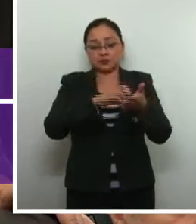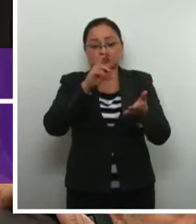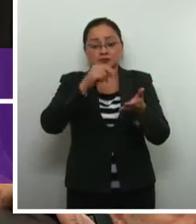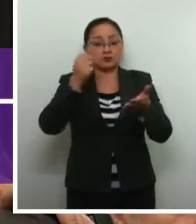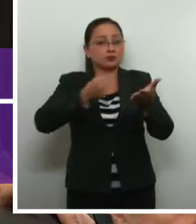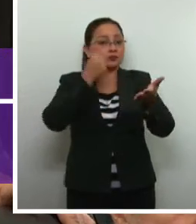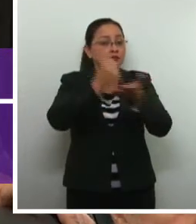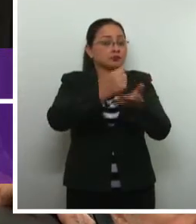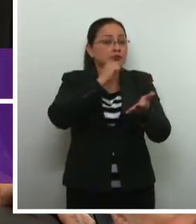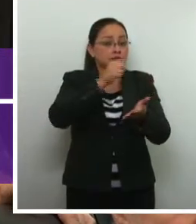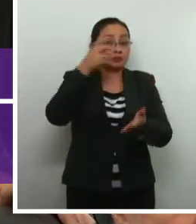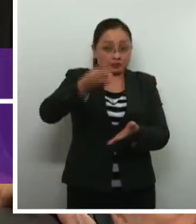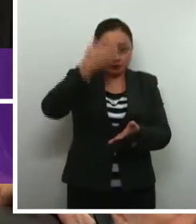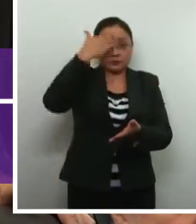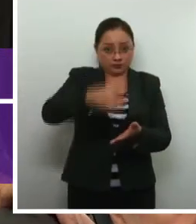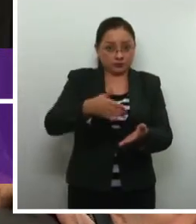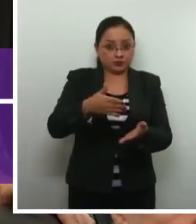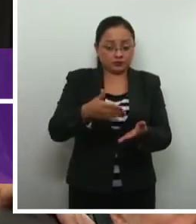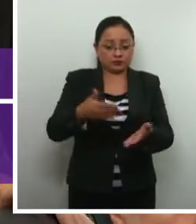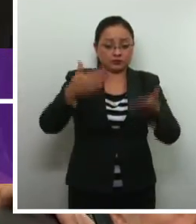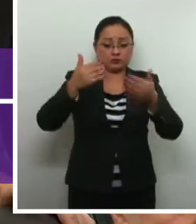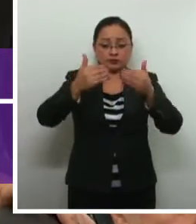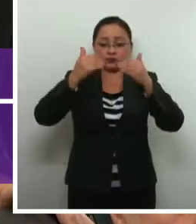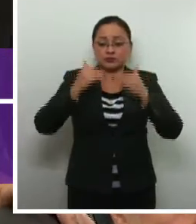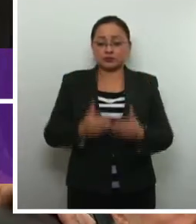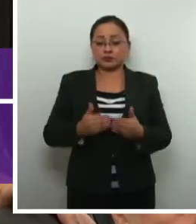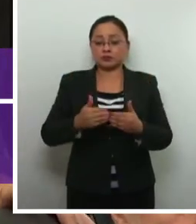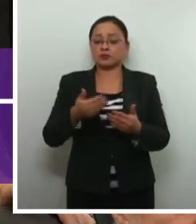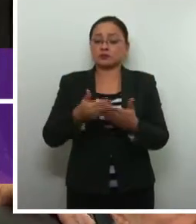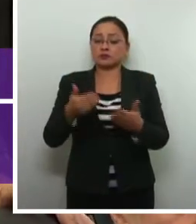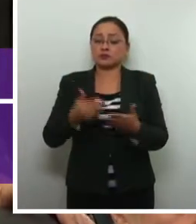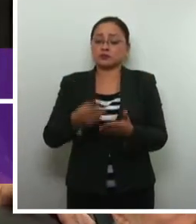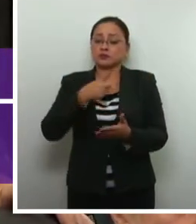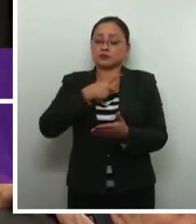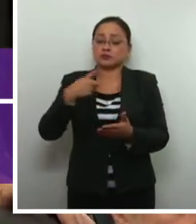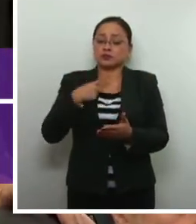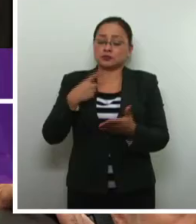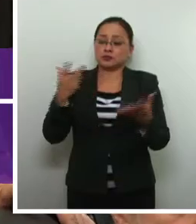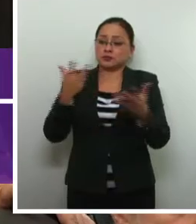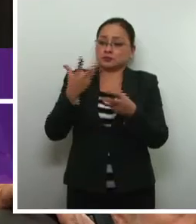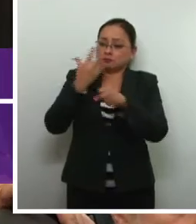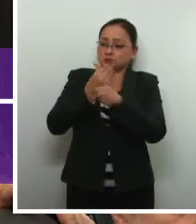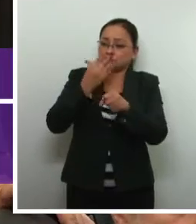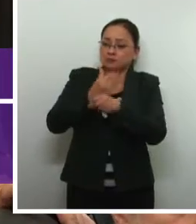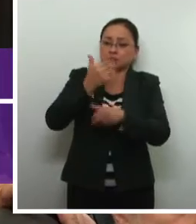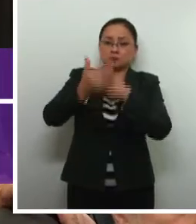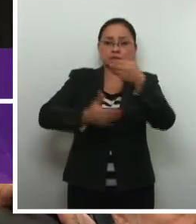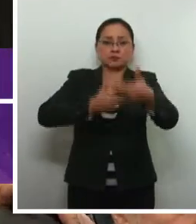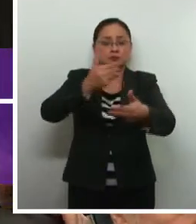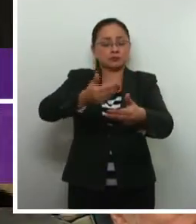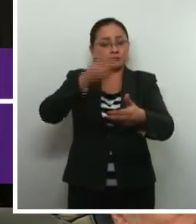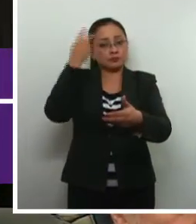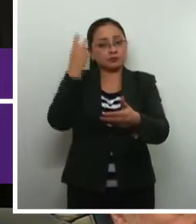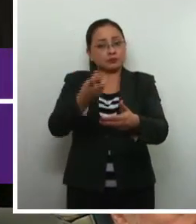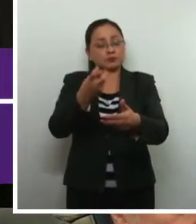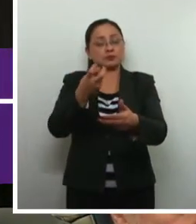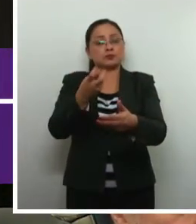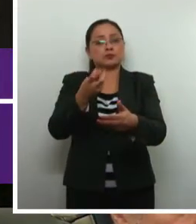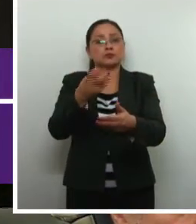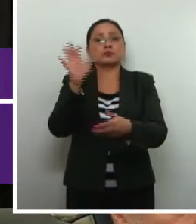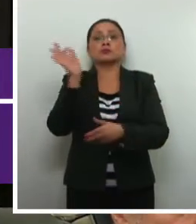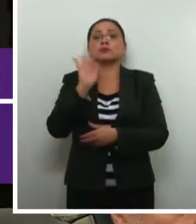aprobada. En consecuencia, lo que hay que hacer es subsanar el procedimiento, porque si